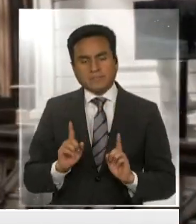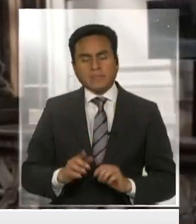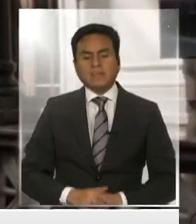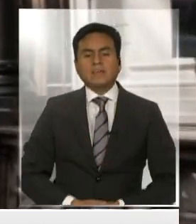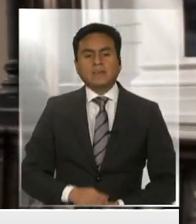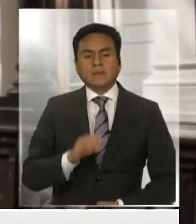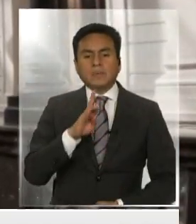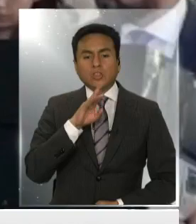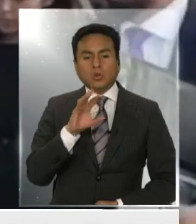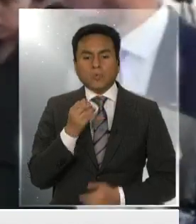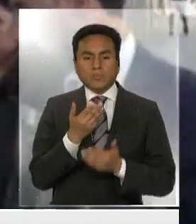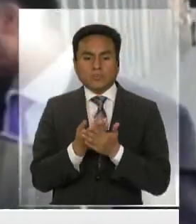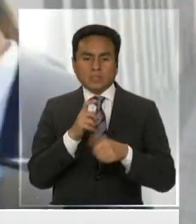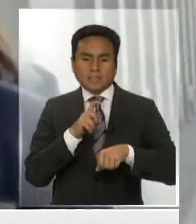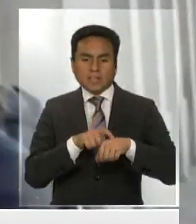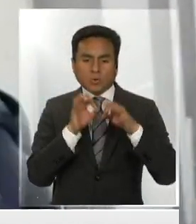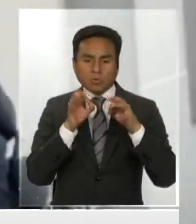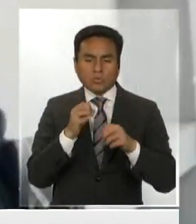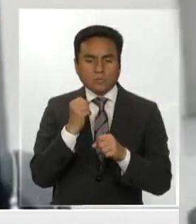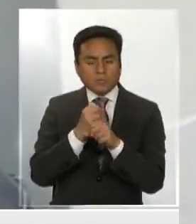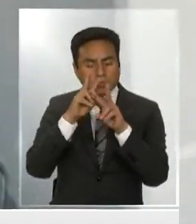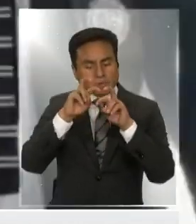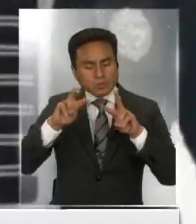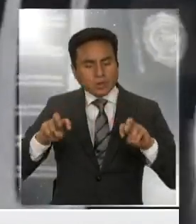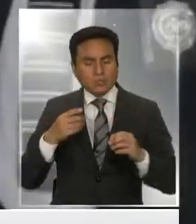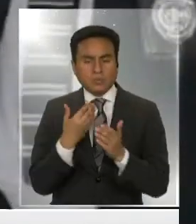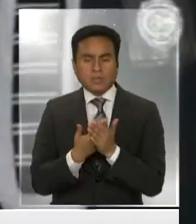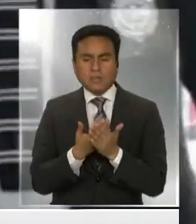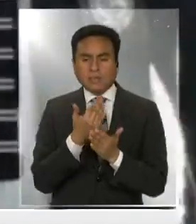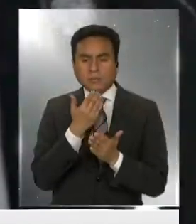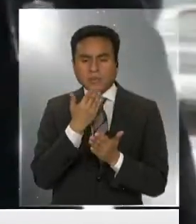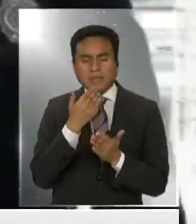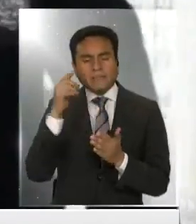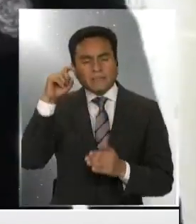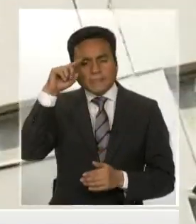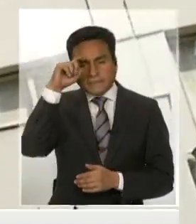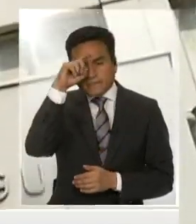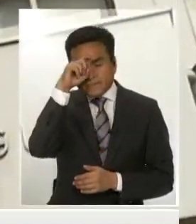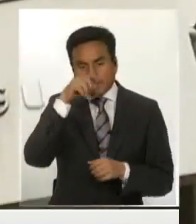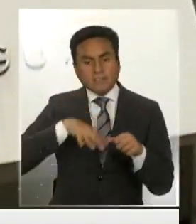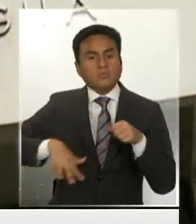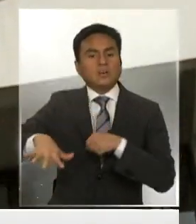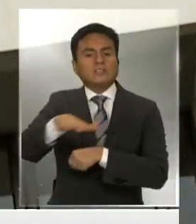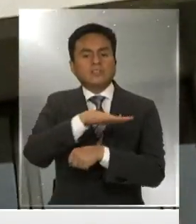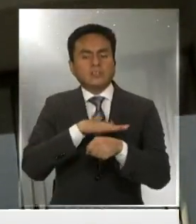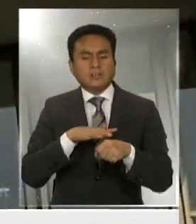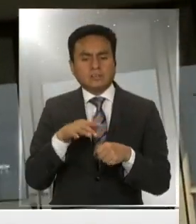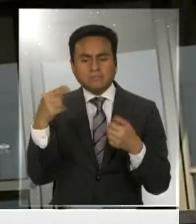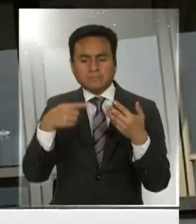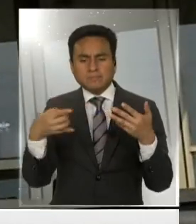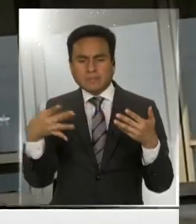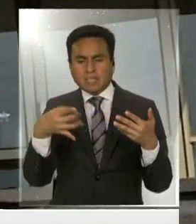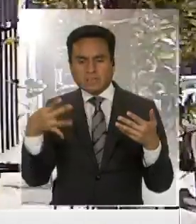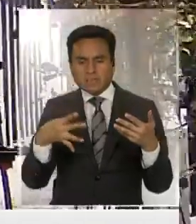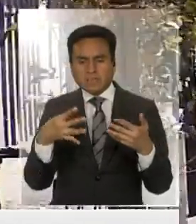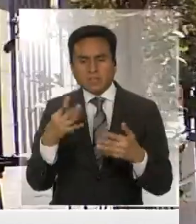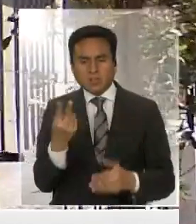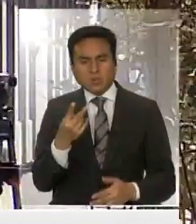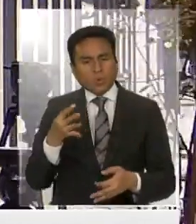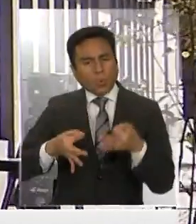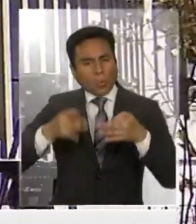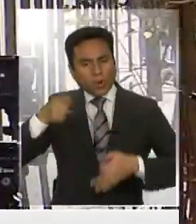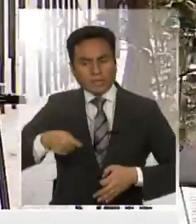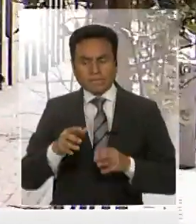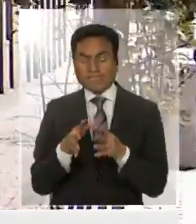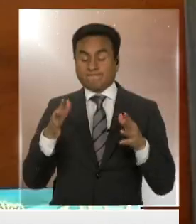Brito aprovechó la instancia para destacar el trabajo investigativo y a pesar de lo difícil de la situación, las faltas que cometieron ambos jueces fueron